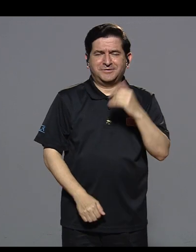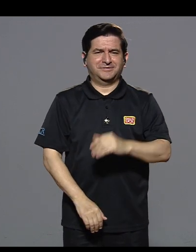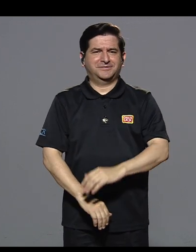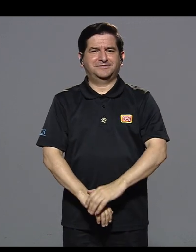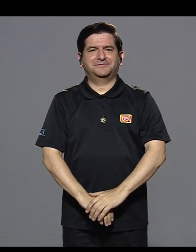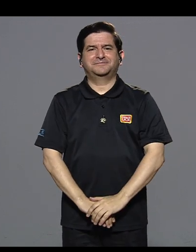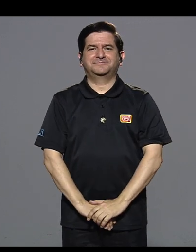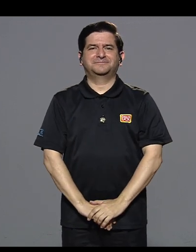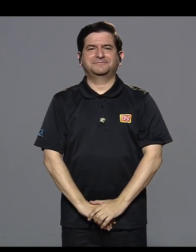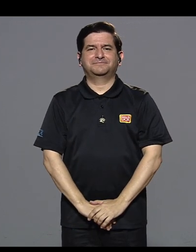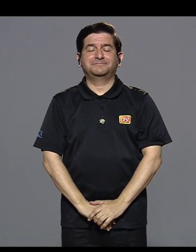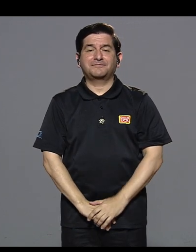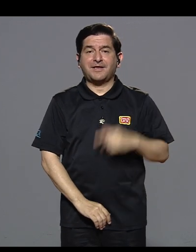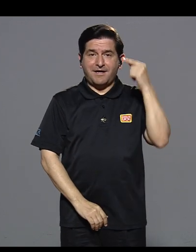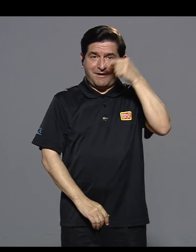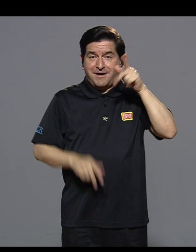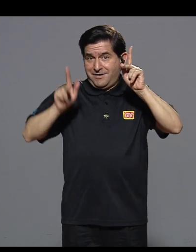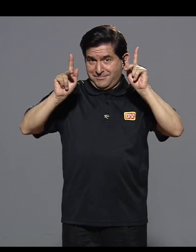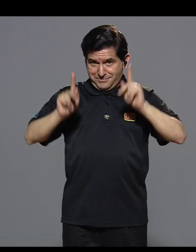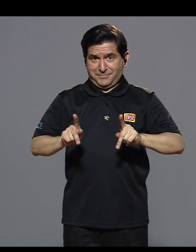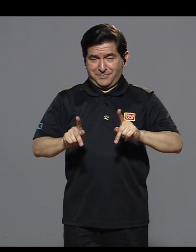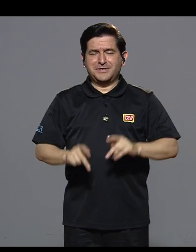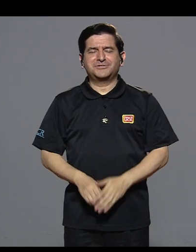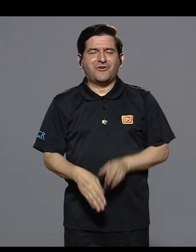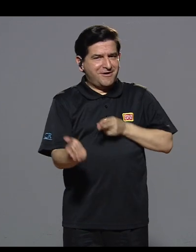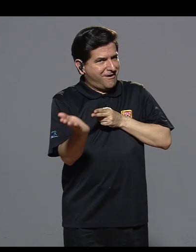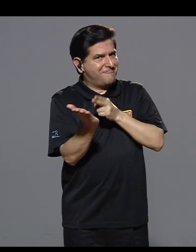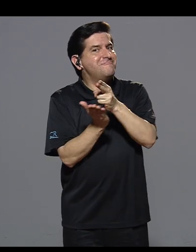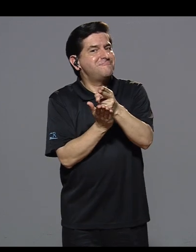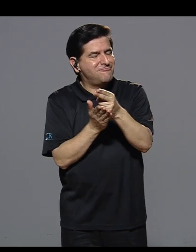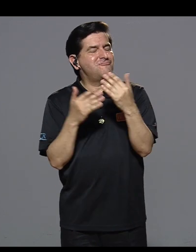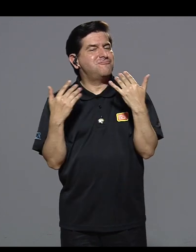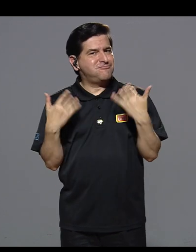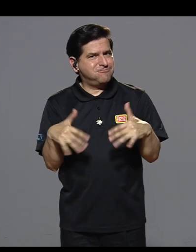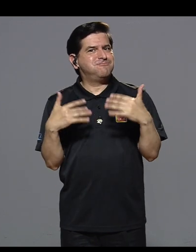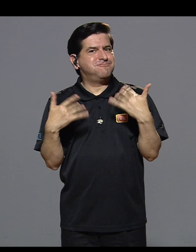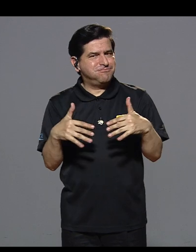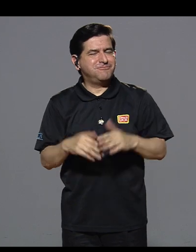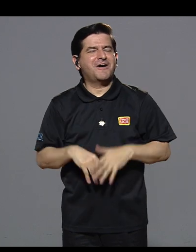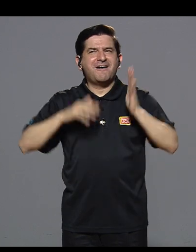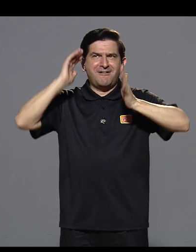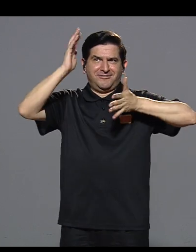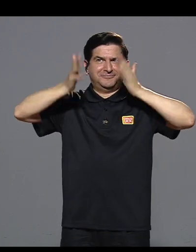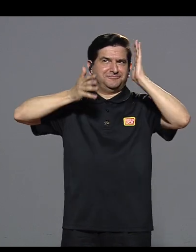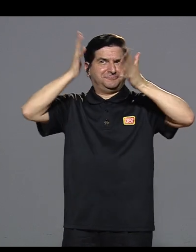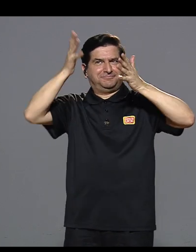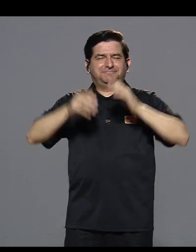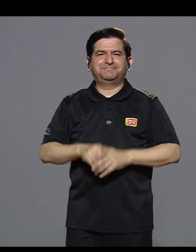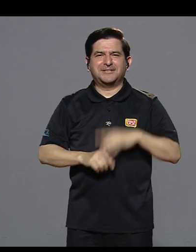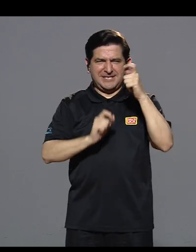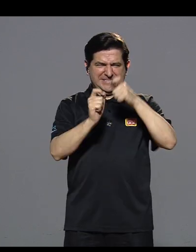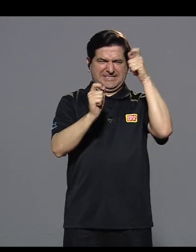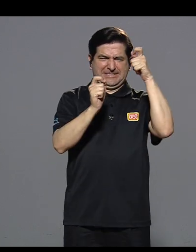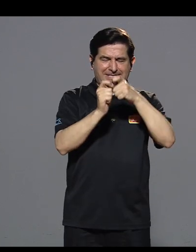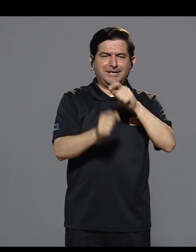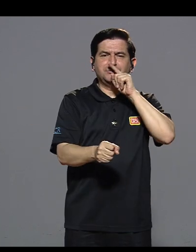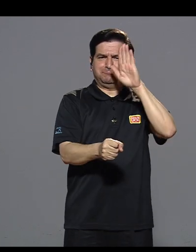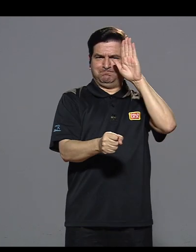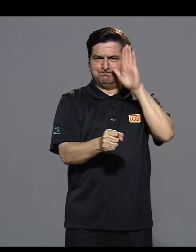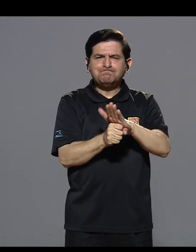oyentes. Gaby es una persona franca, muy franca, es creativa, es